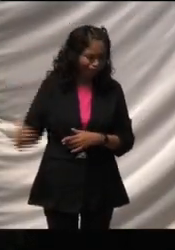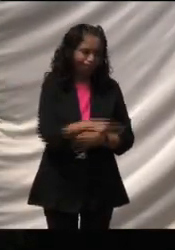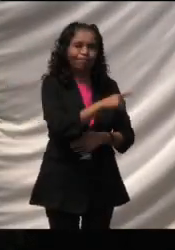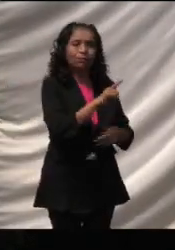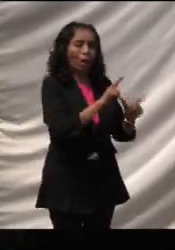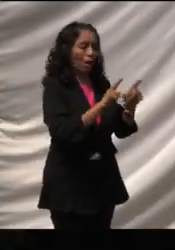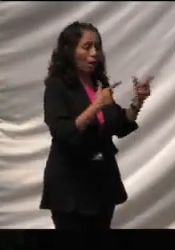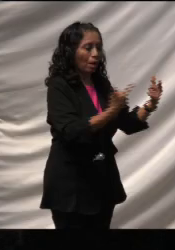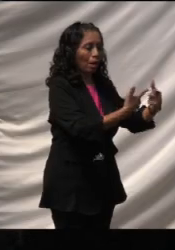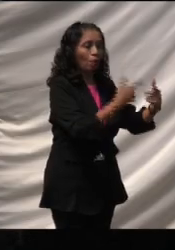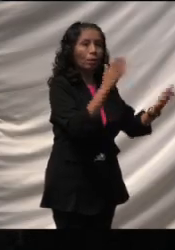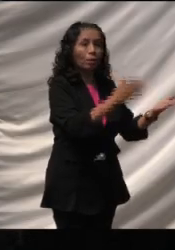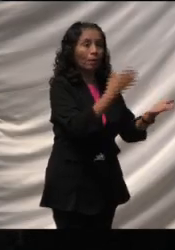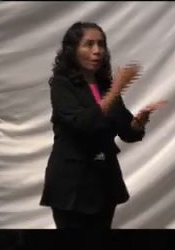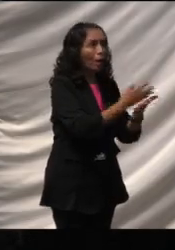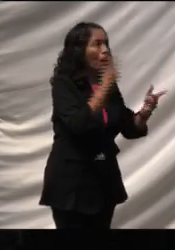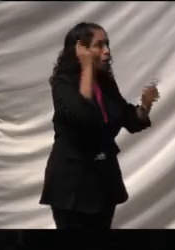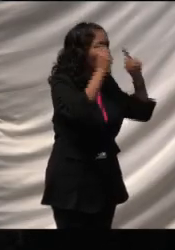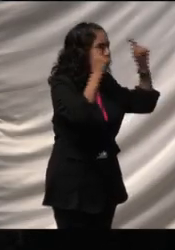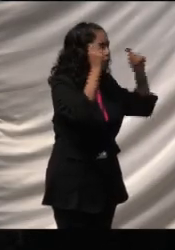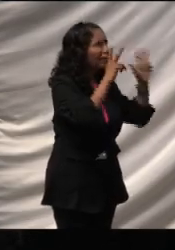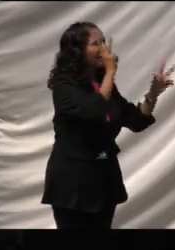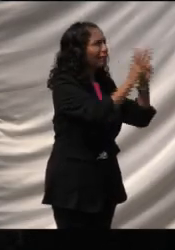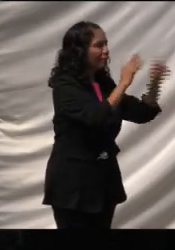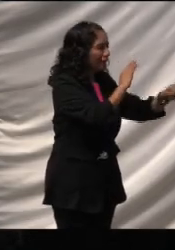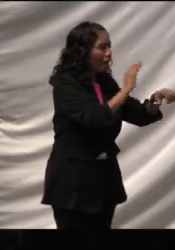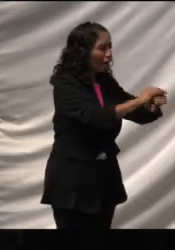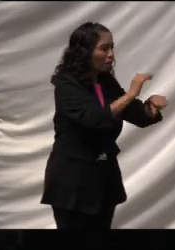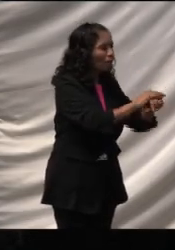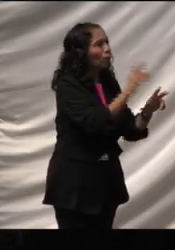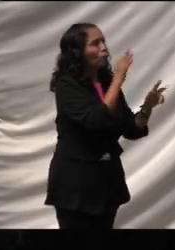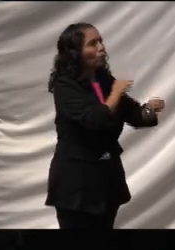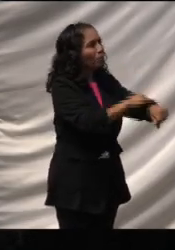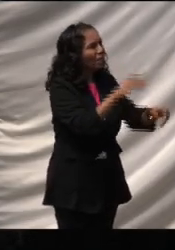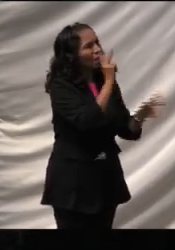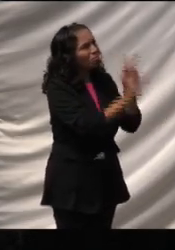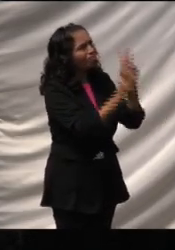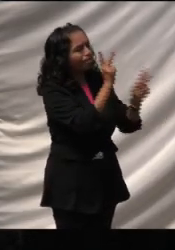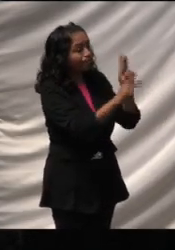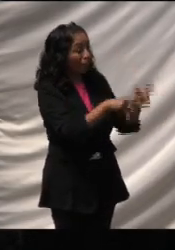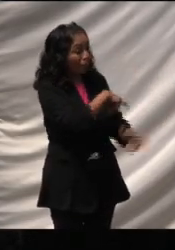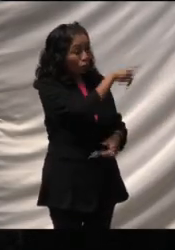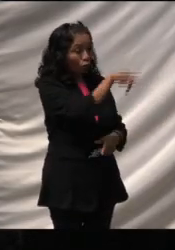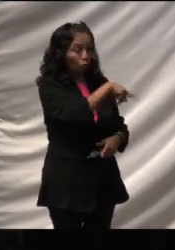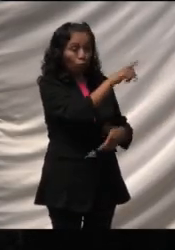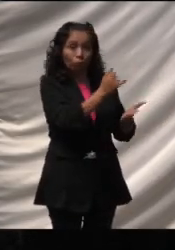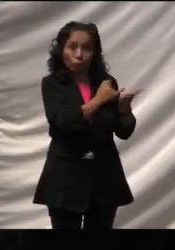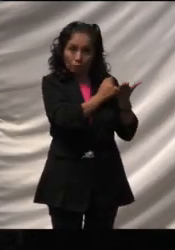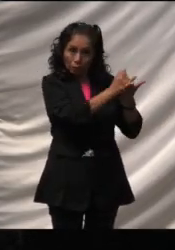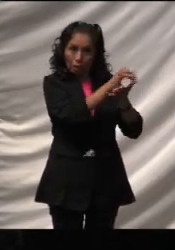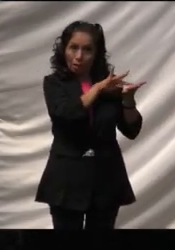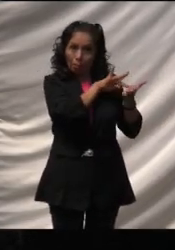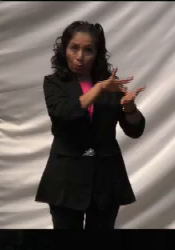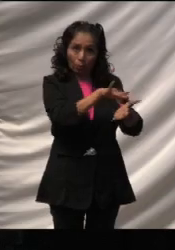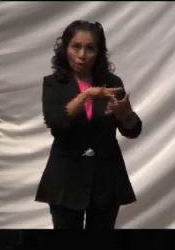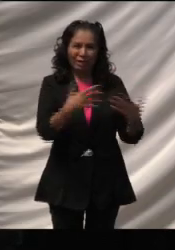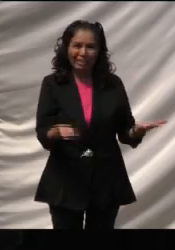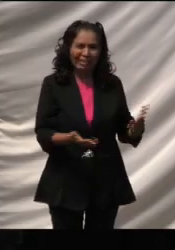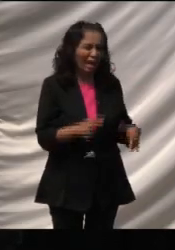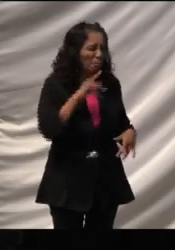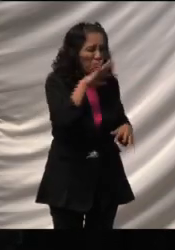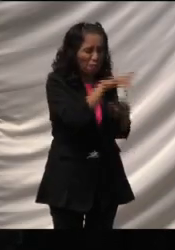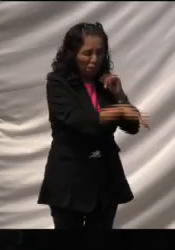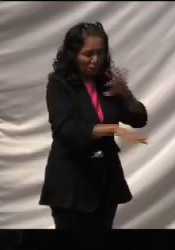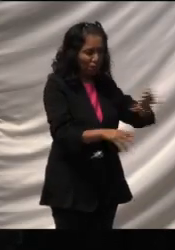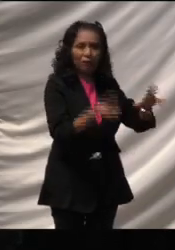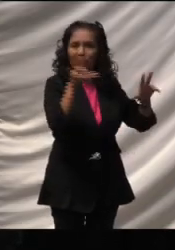y le contaron a turistas, amigos, familiares lo que estaba pasando y ellos decidieron apoyar a Carla y ya no contaminar la